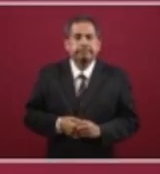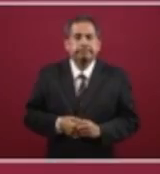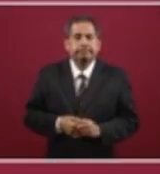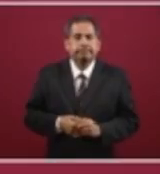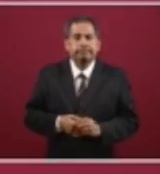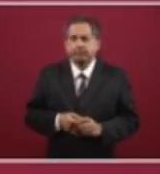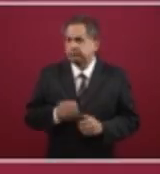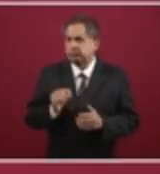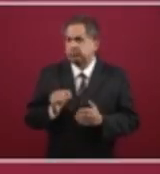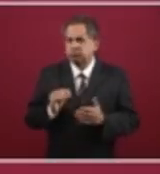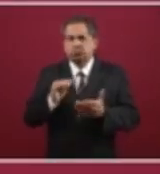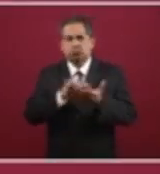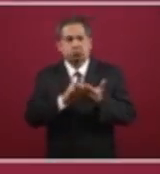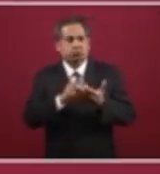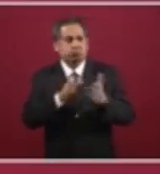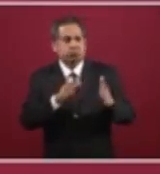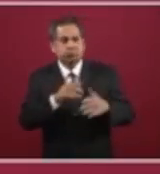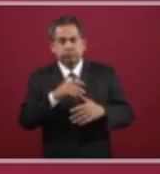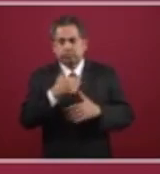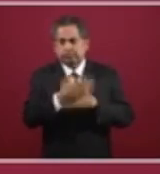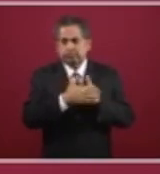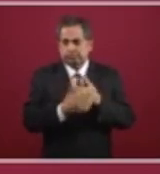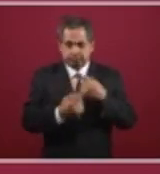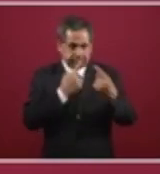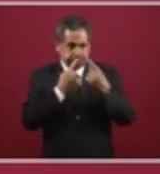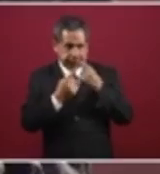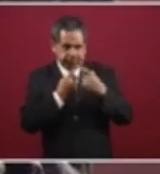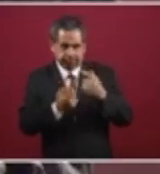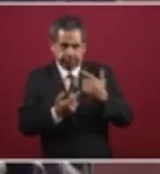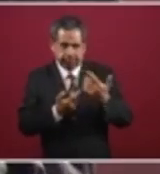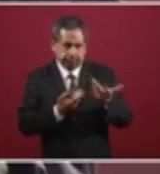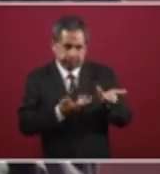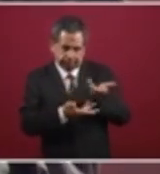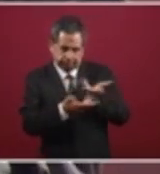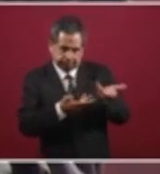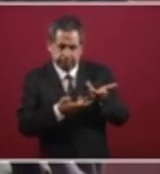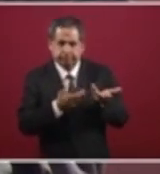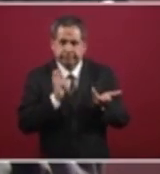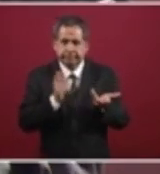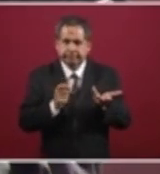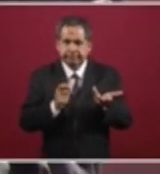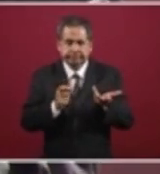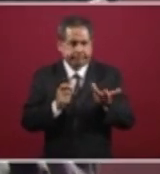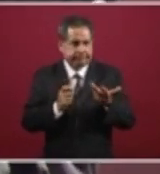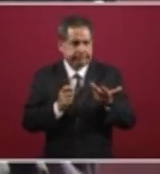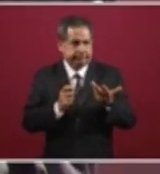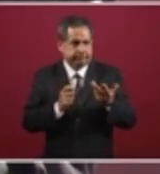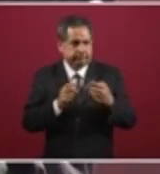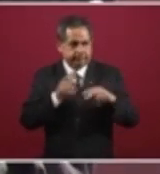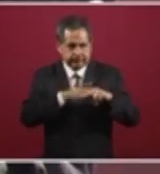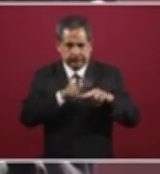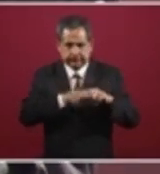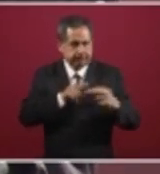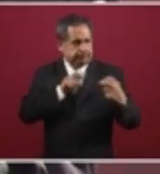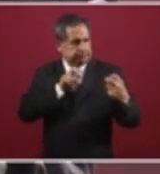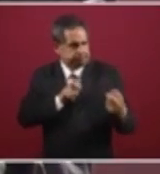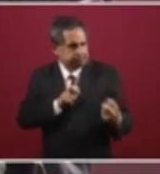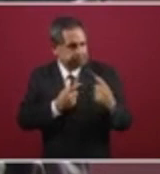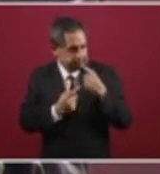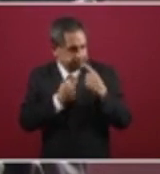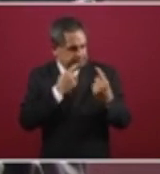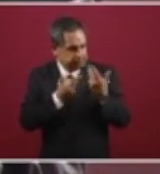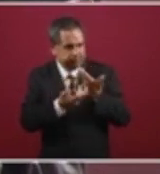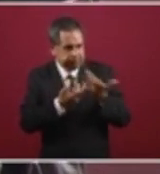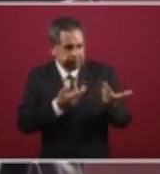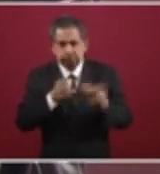establecer, se va a abrir una mesa de diálogo. Vamos a invitar